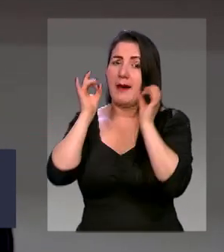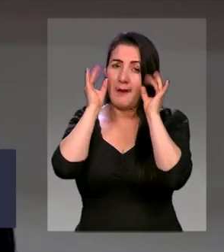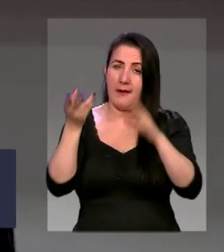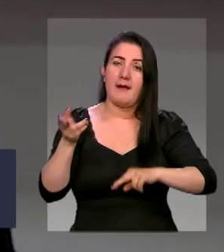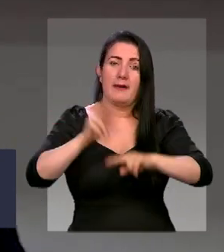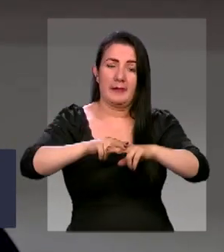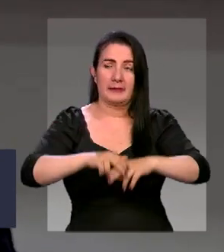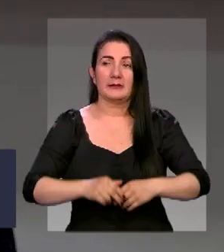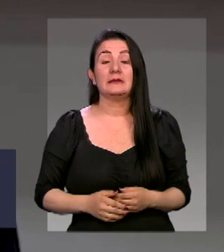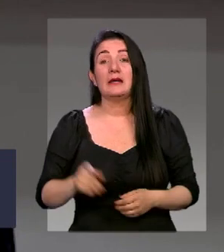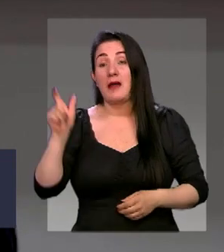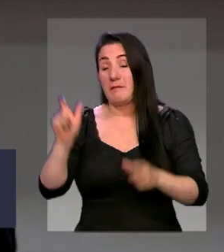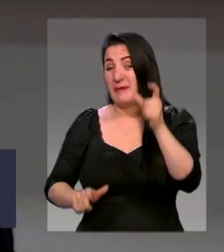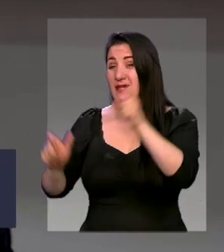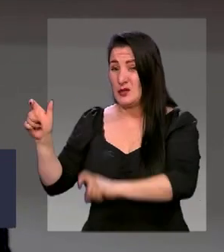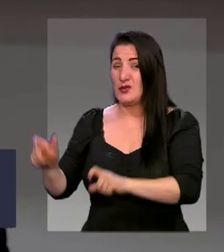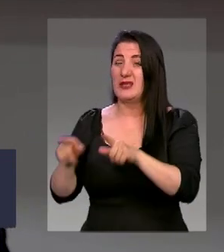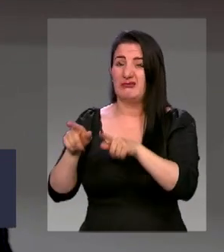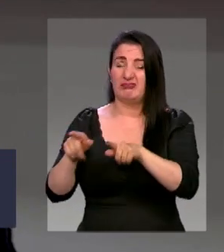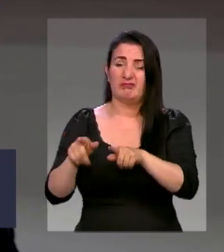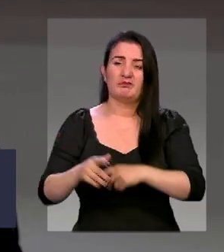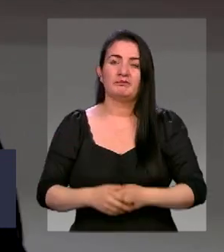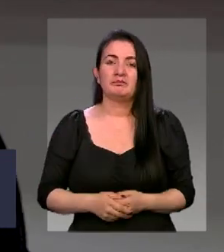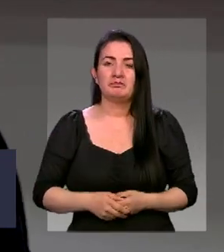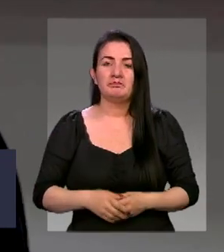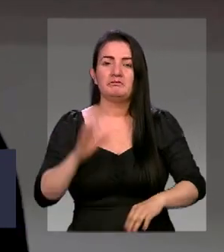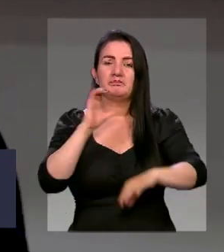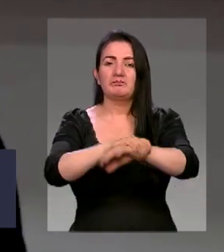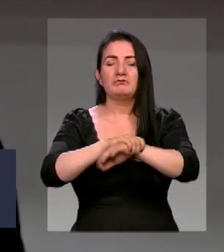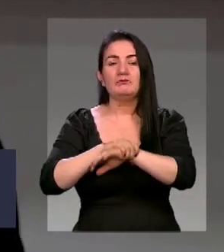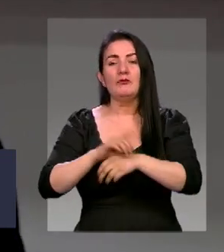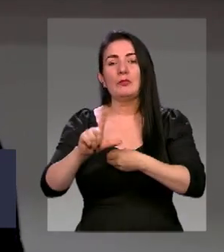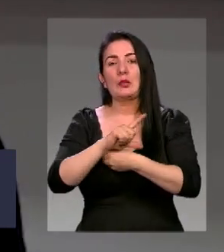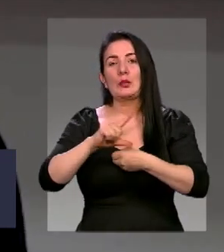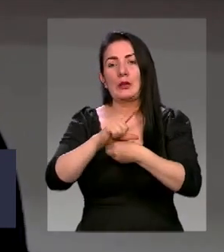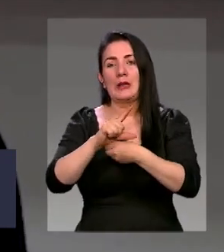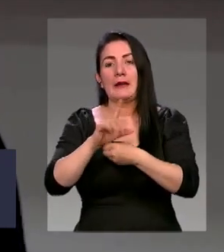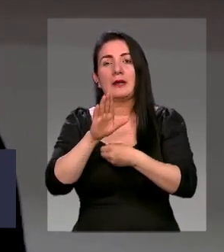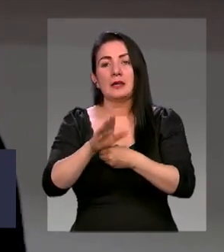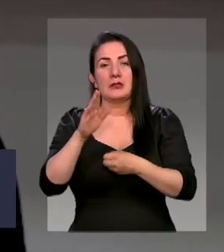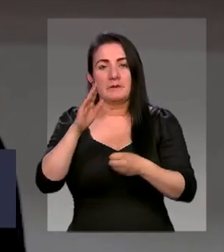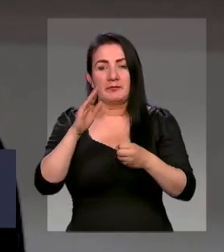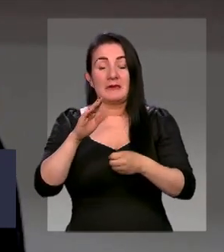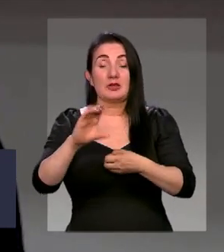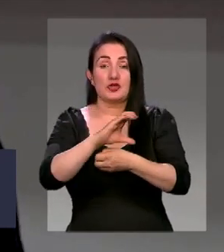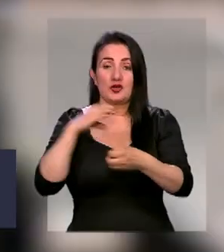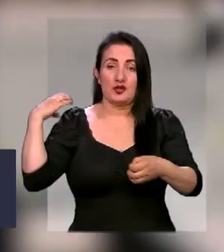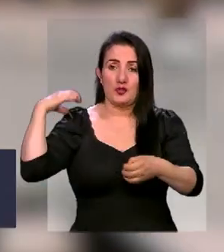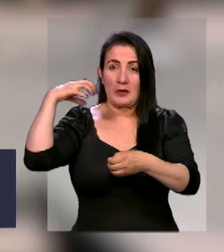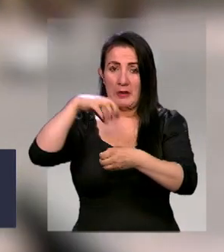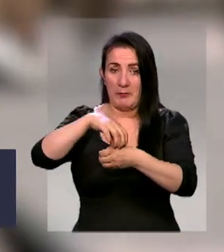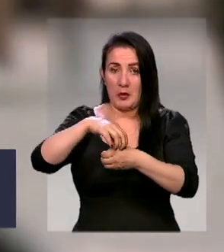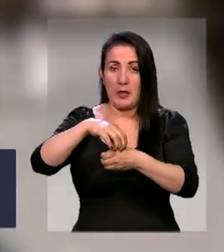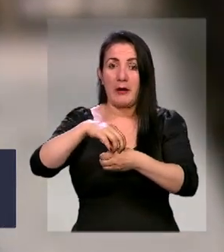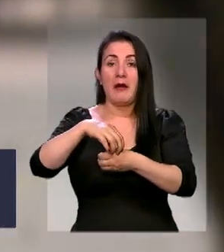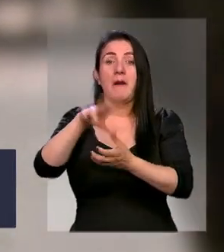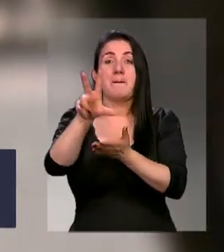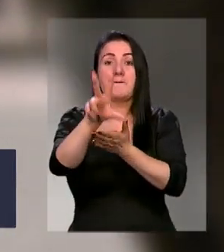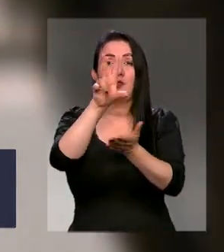agravantes. Estas personas fueron capturadas en las localidades de Ciudad Bolívar, Puente Aranda y